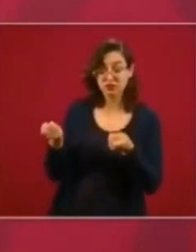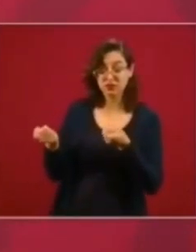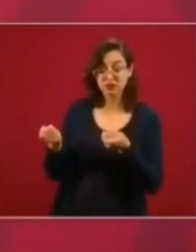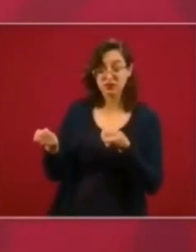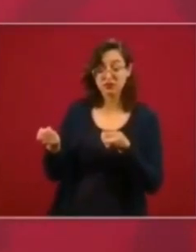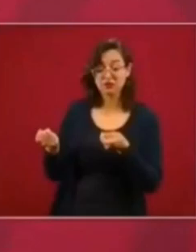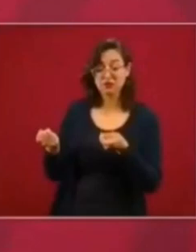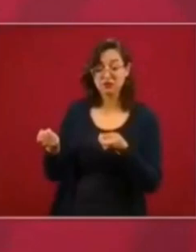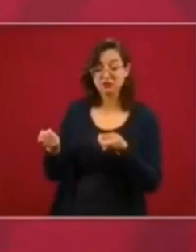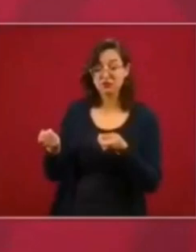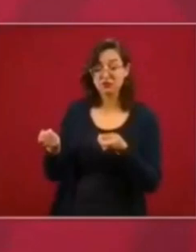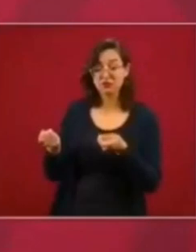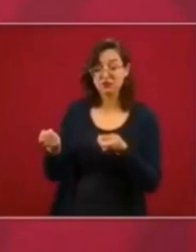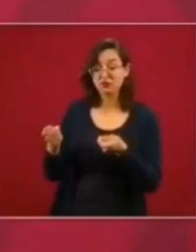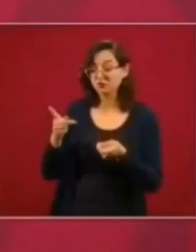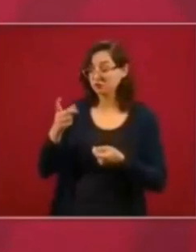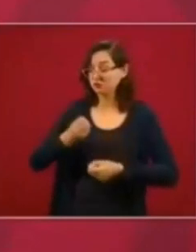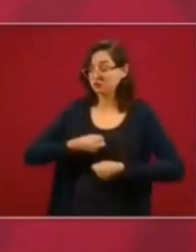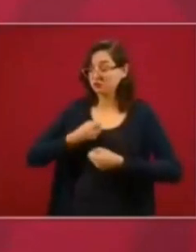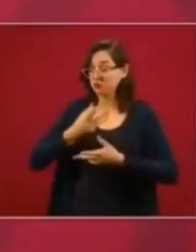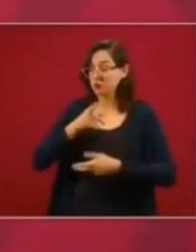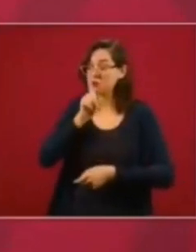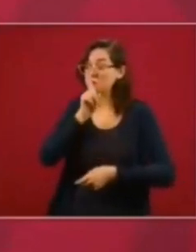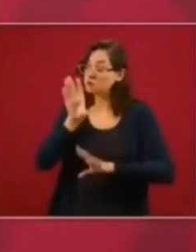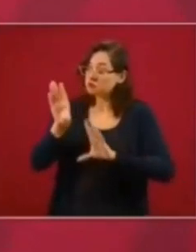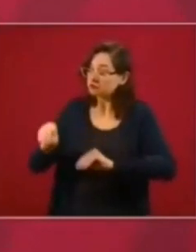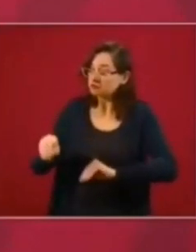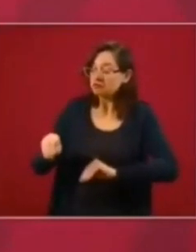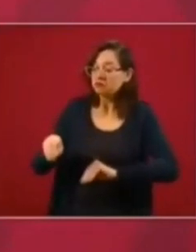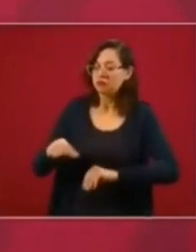no limitó su libertad